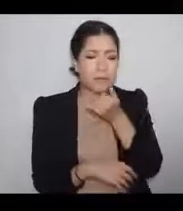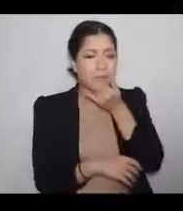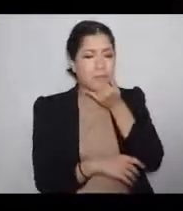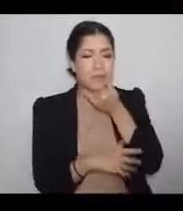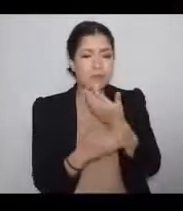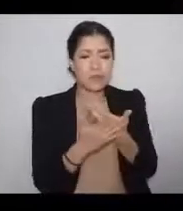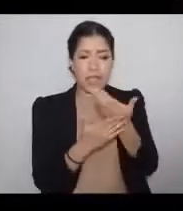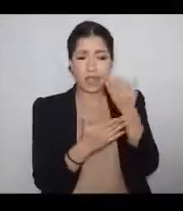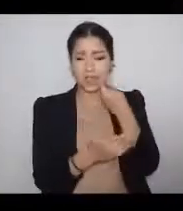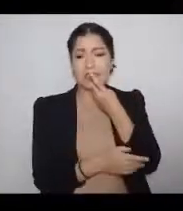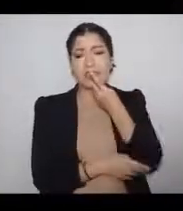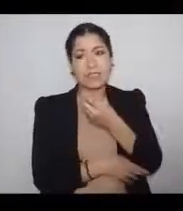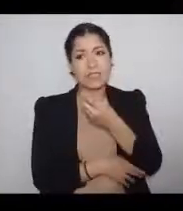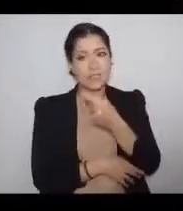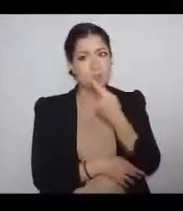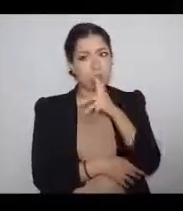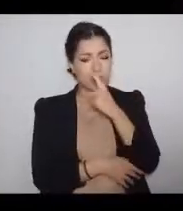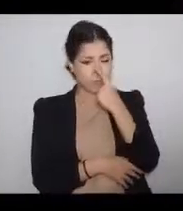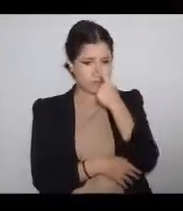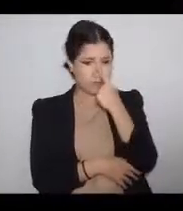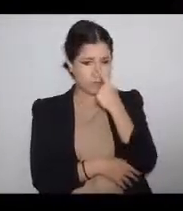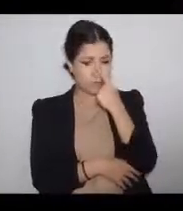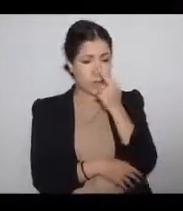Perdón por lo que dije de tu nariz.